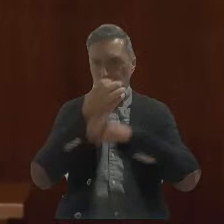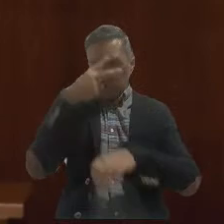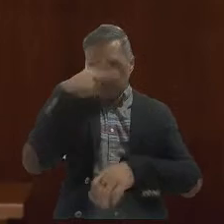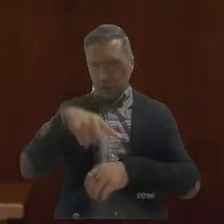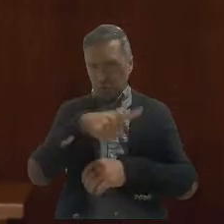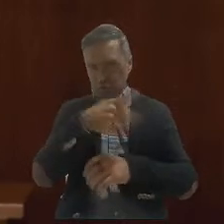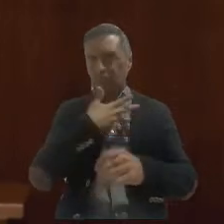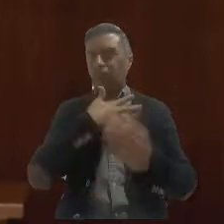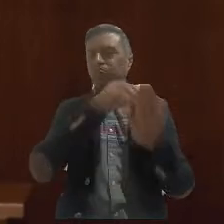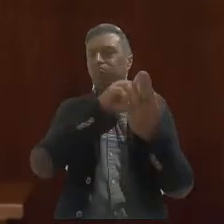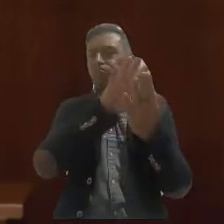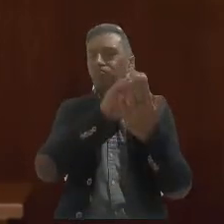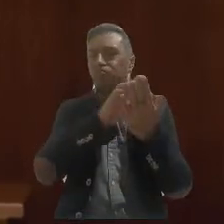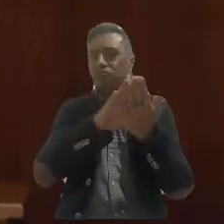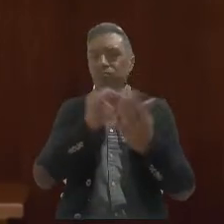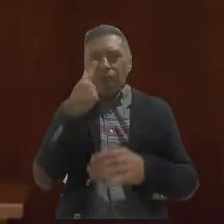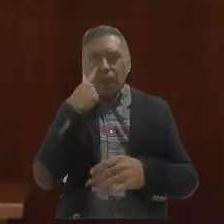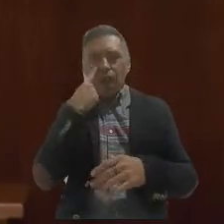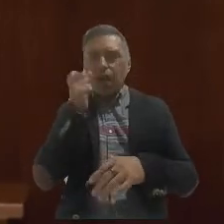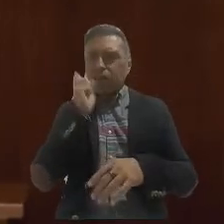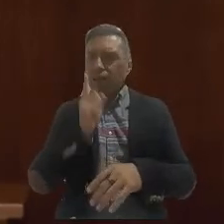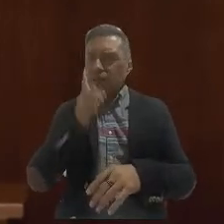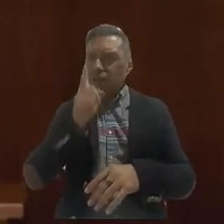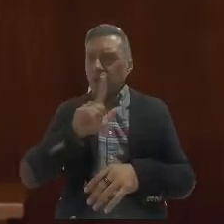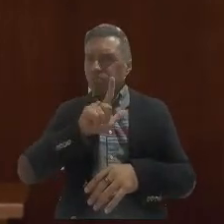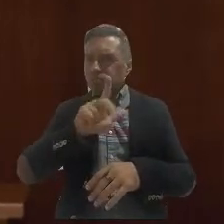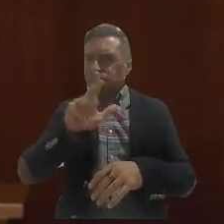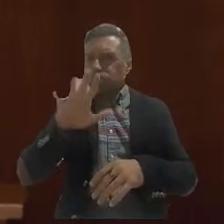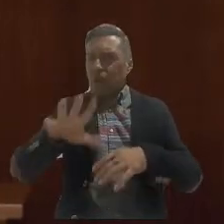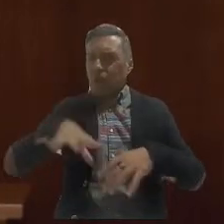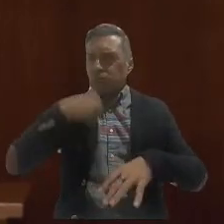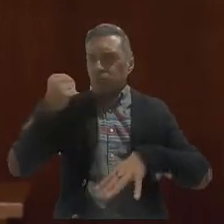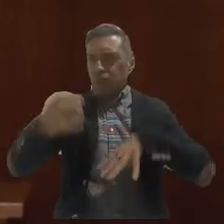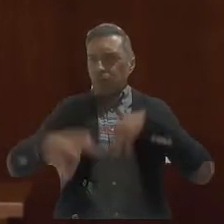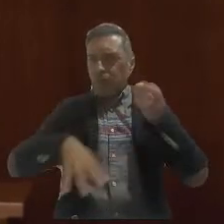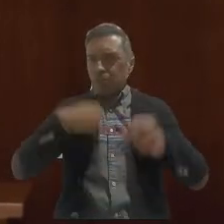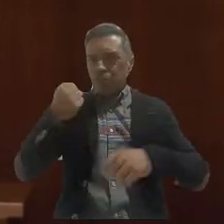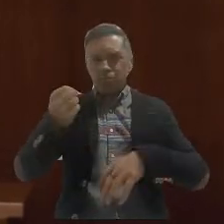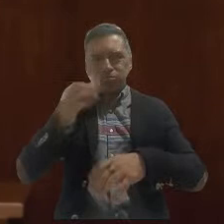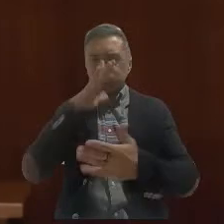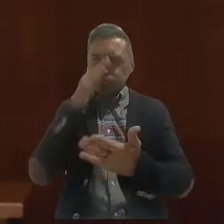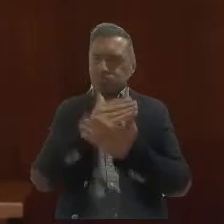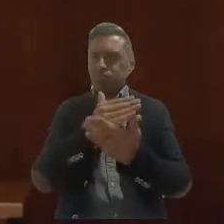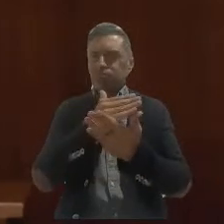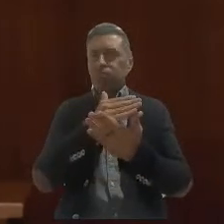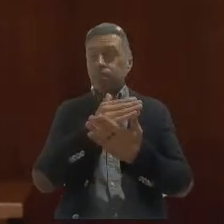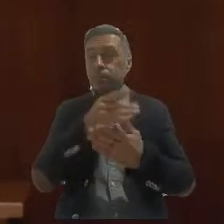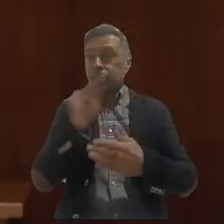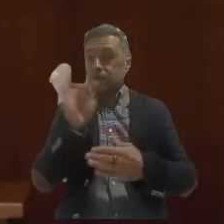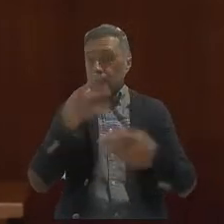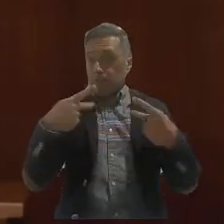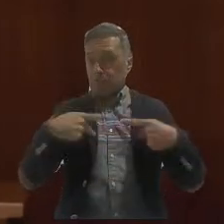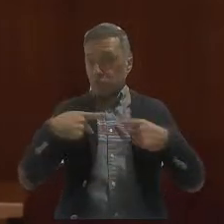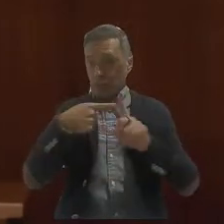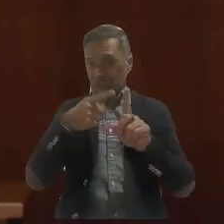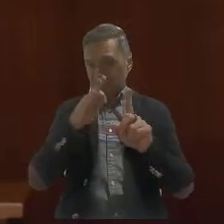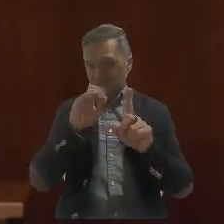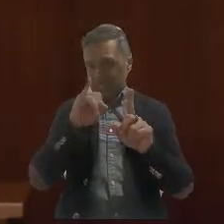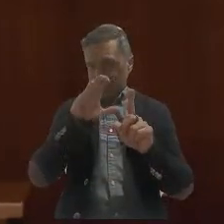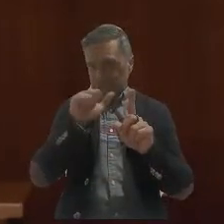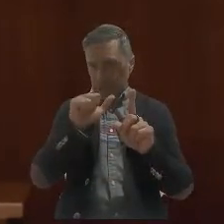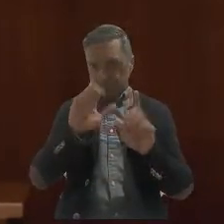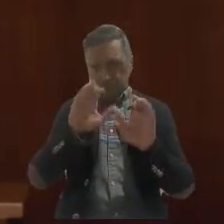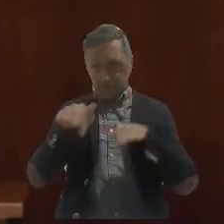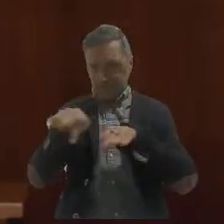que se cometen a diario. Lo que no se ha buscado sancionar y limitar es cuando una persona física, sin ser servidor público, realiza actos